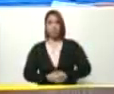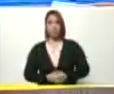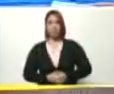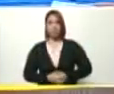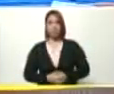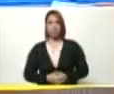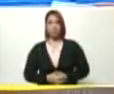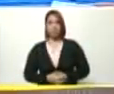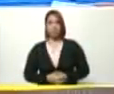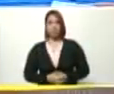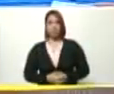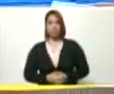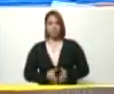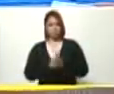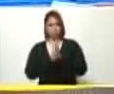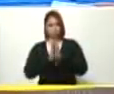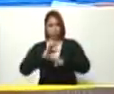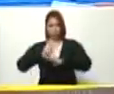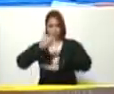General Padrino,